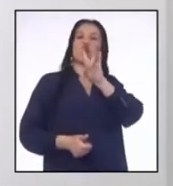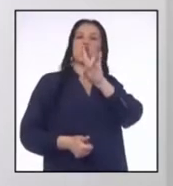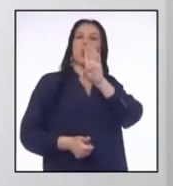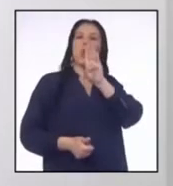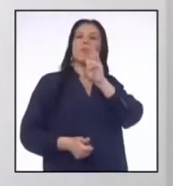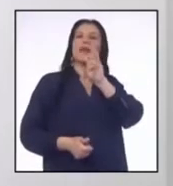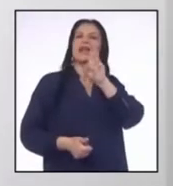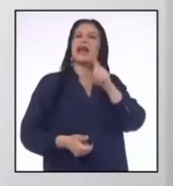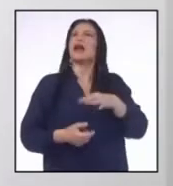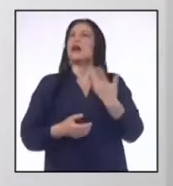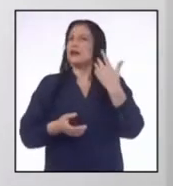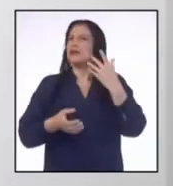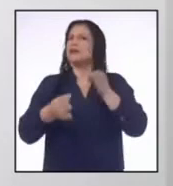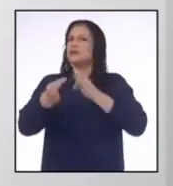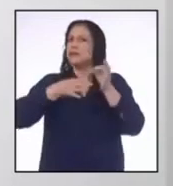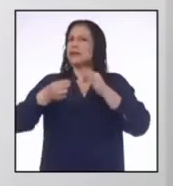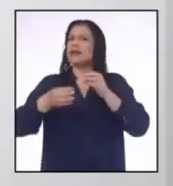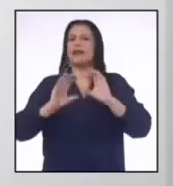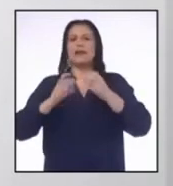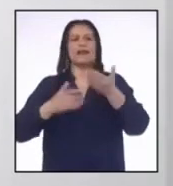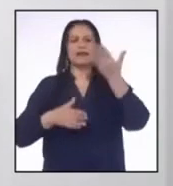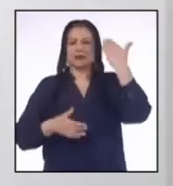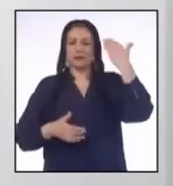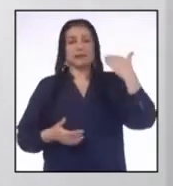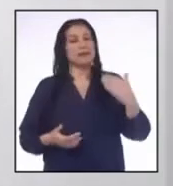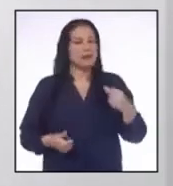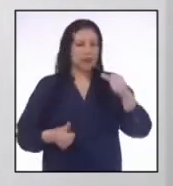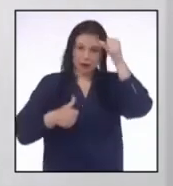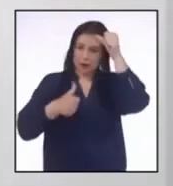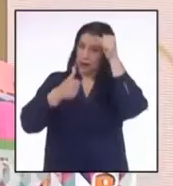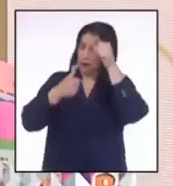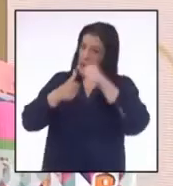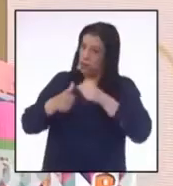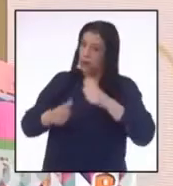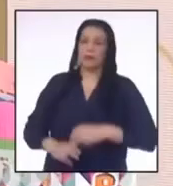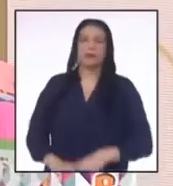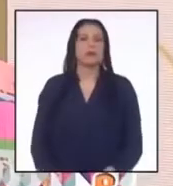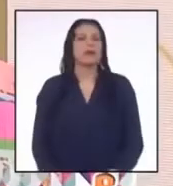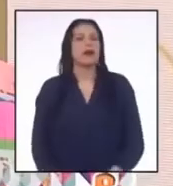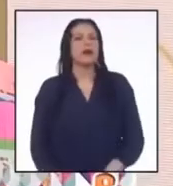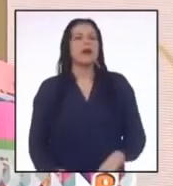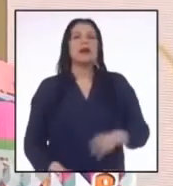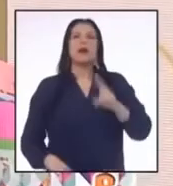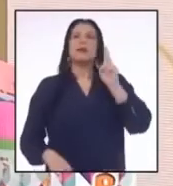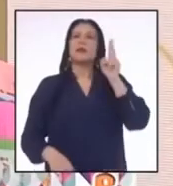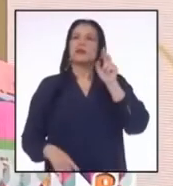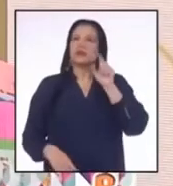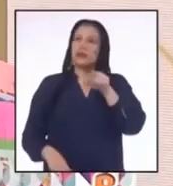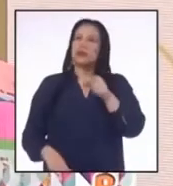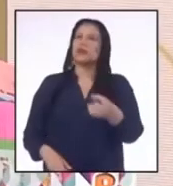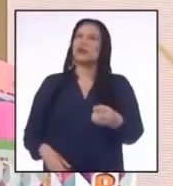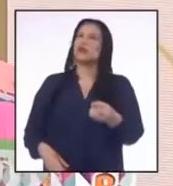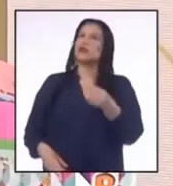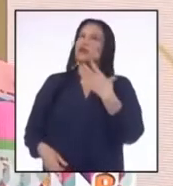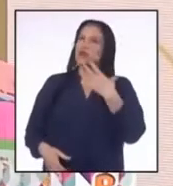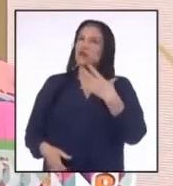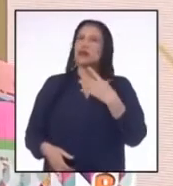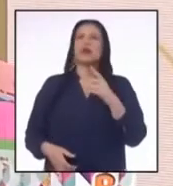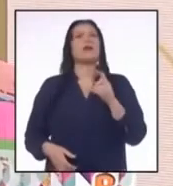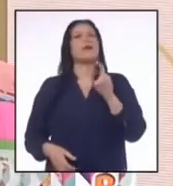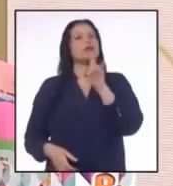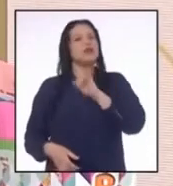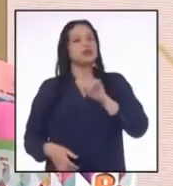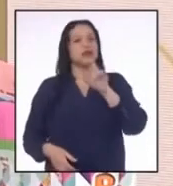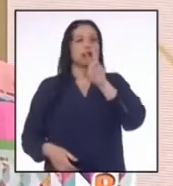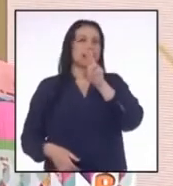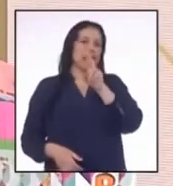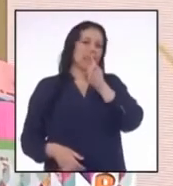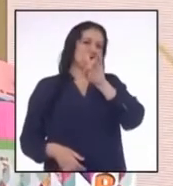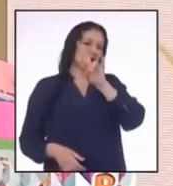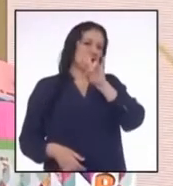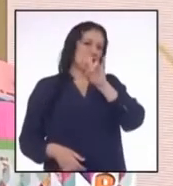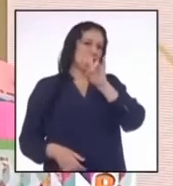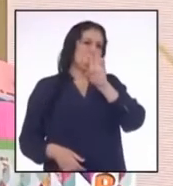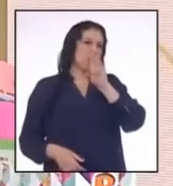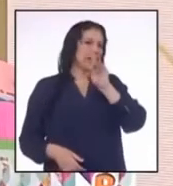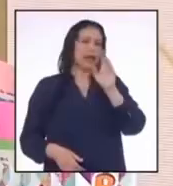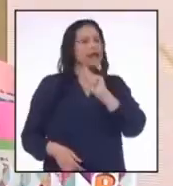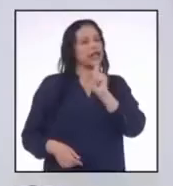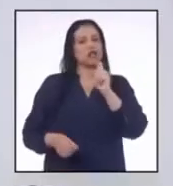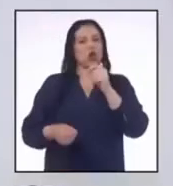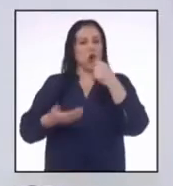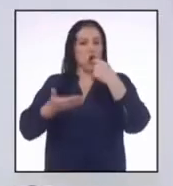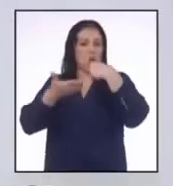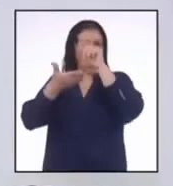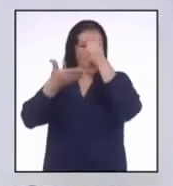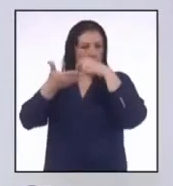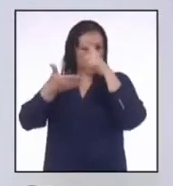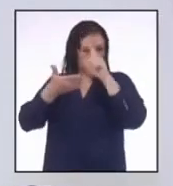les mencioné en el programa anterior. ¿La recuerdan? Profesora, recuerdo que nos dijo que utilizaríamos la rúbrica en lugar de una lista de